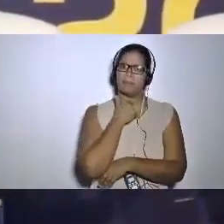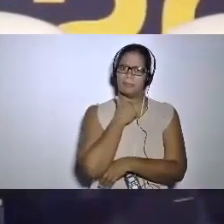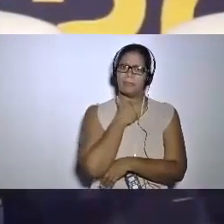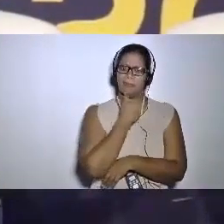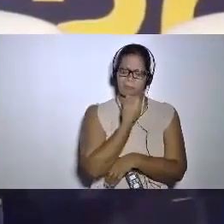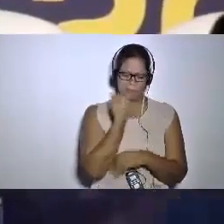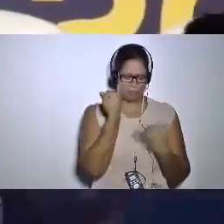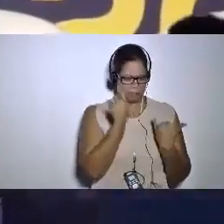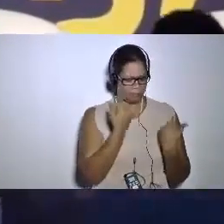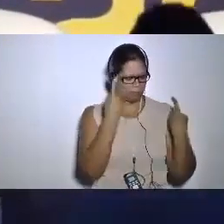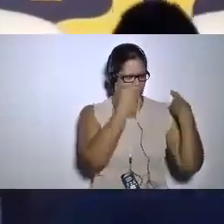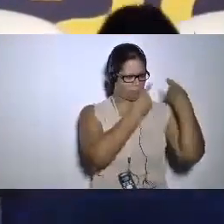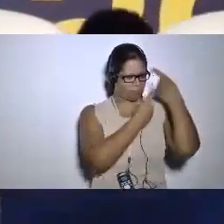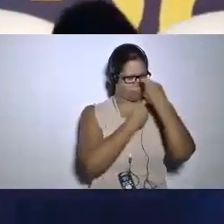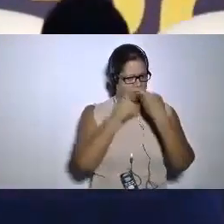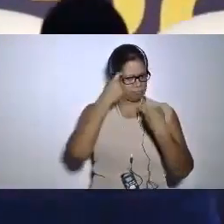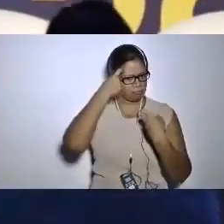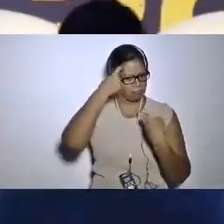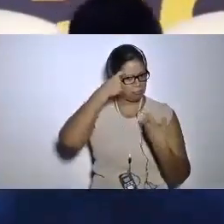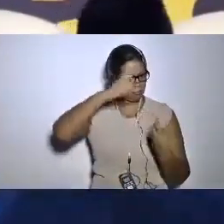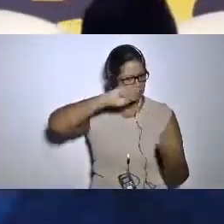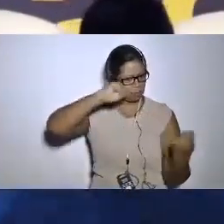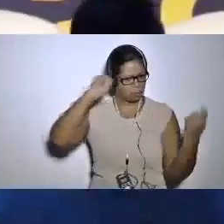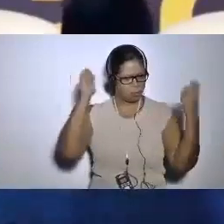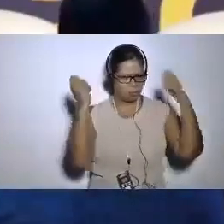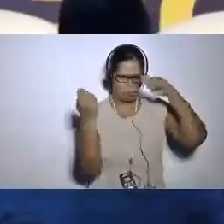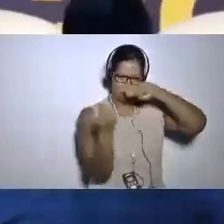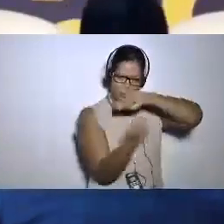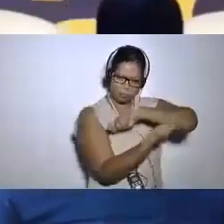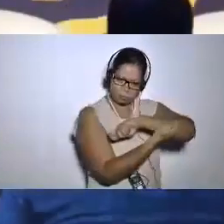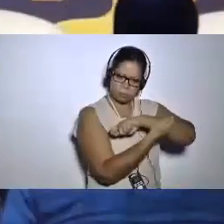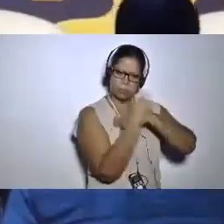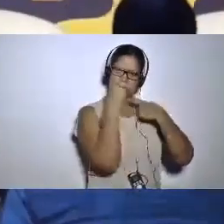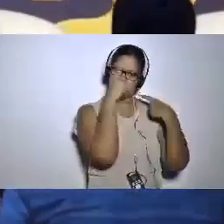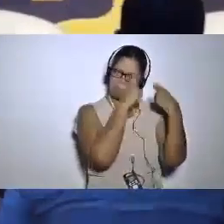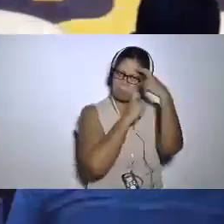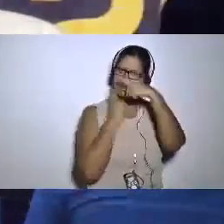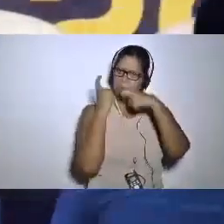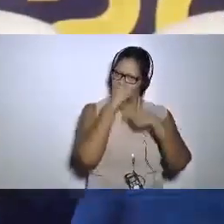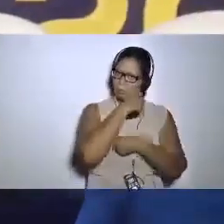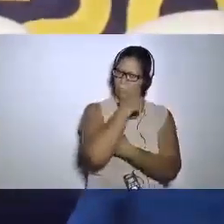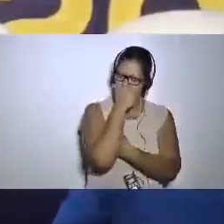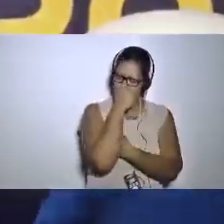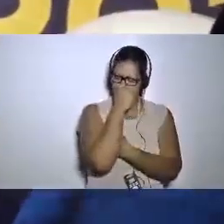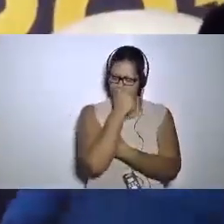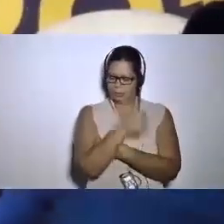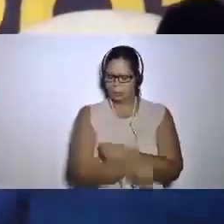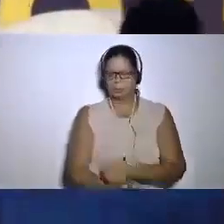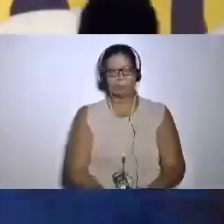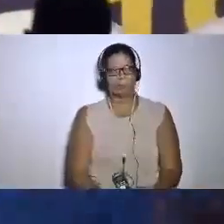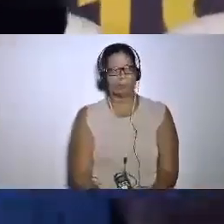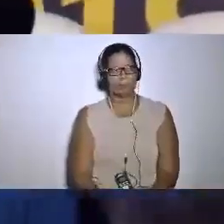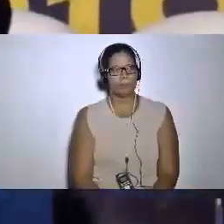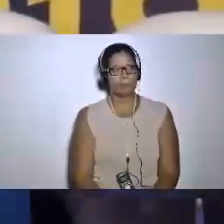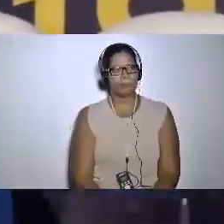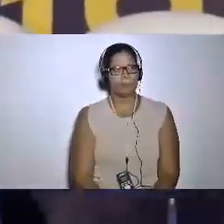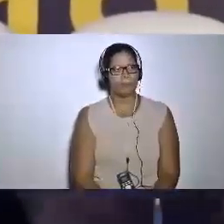esto es una conferencia que nos ha dado algo para cambiar nuestra mente en algo, por lo menos.